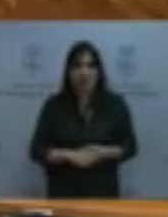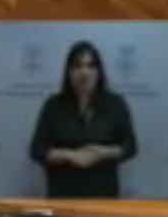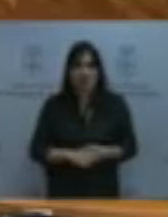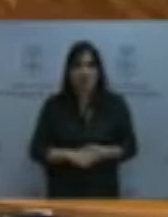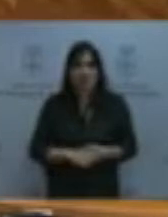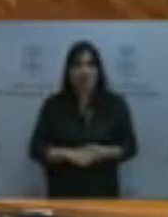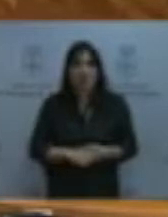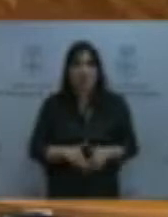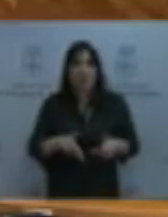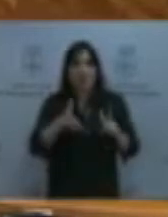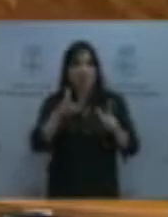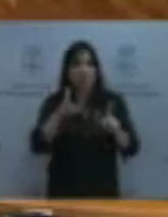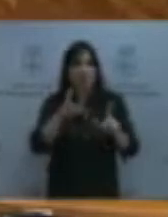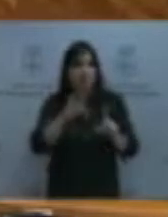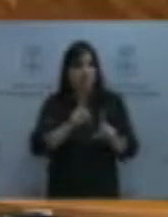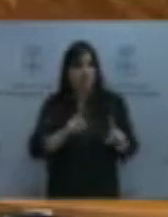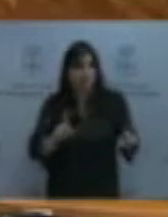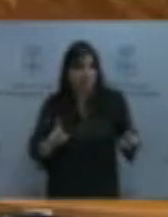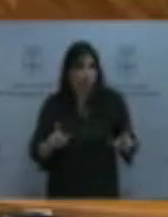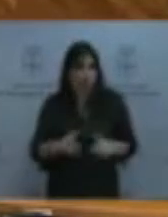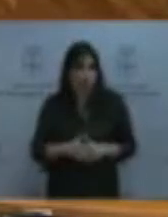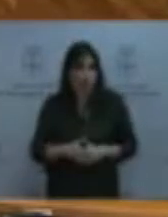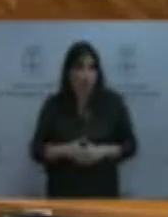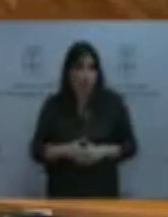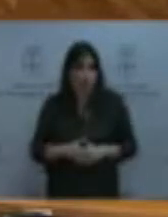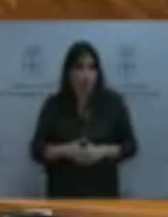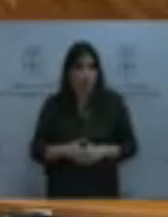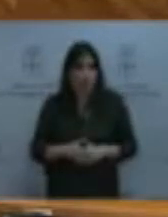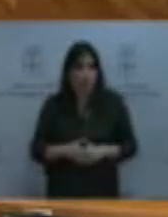Desde hecho, desde el momento inicial, el